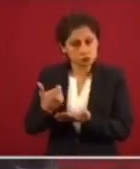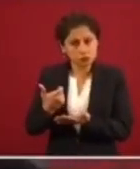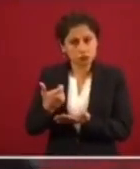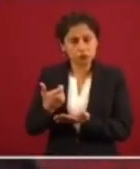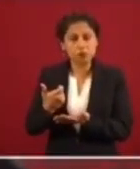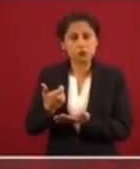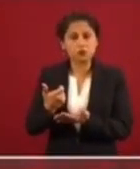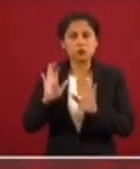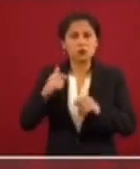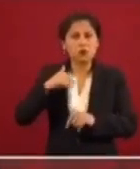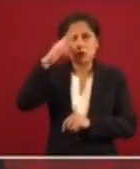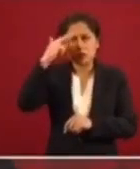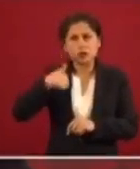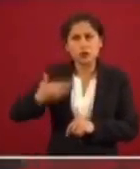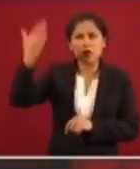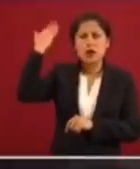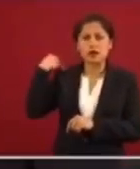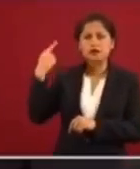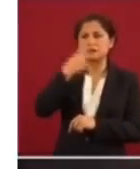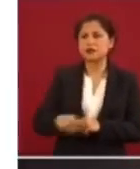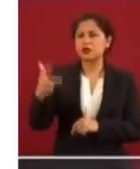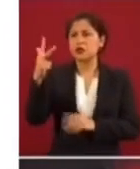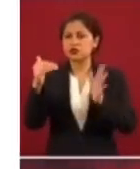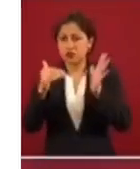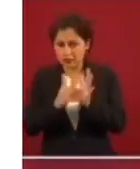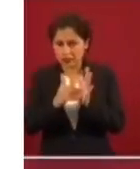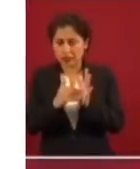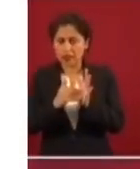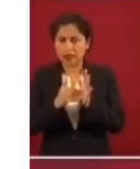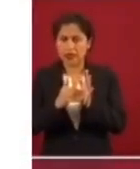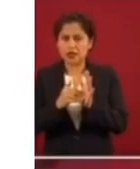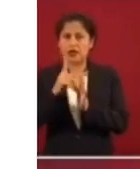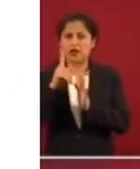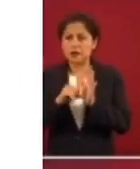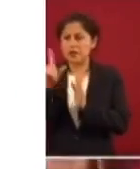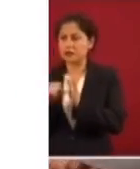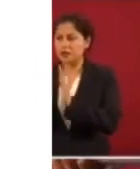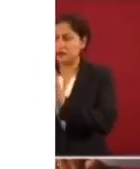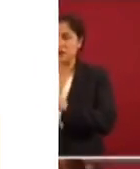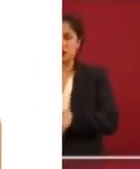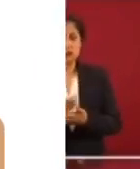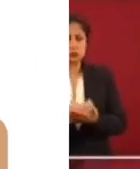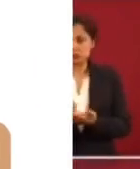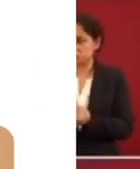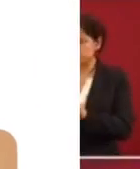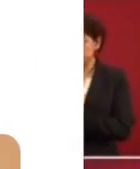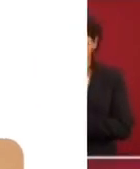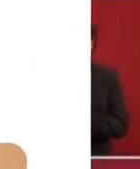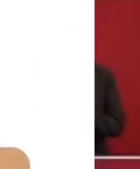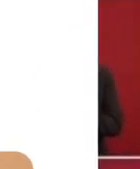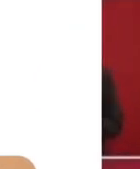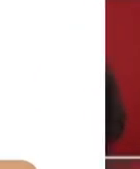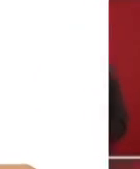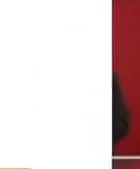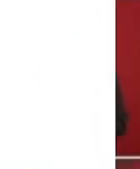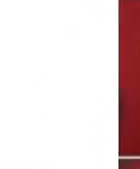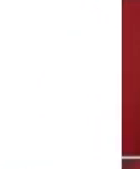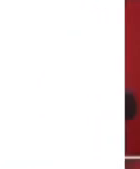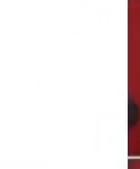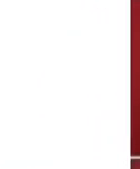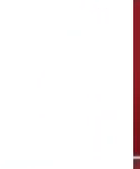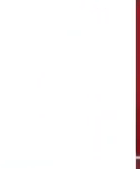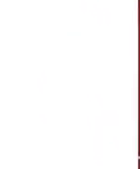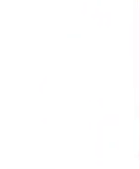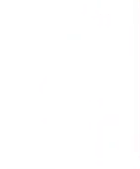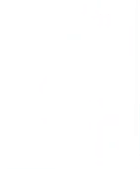108 mil pesos ganaba yo, ahora un momento, ya no va a haber, al mes. No puedo donar mi aguinaldo, sí, ganando esa